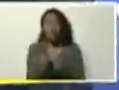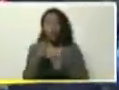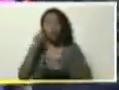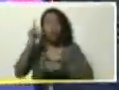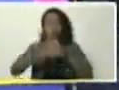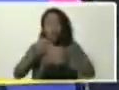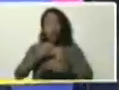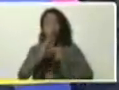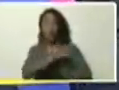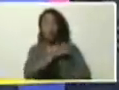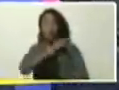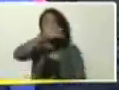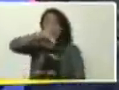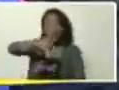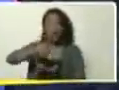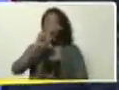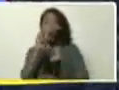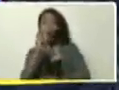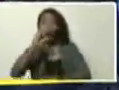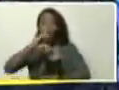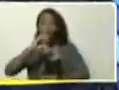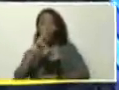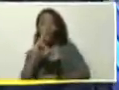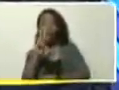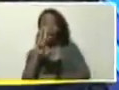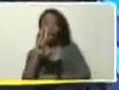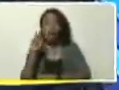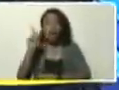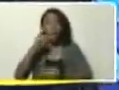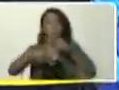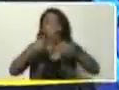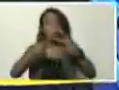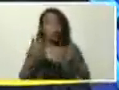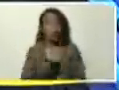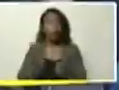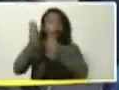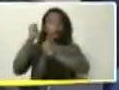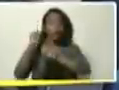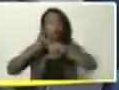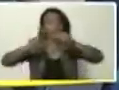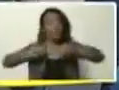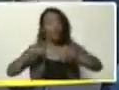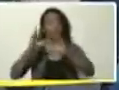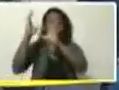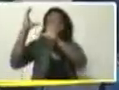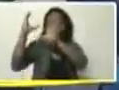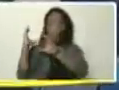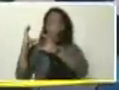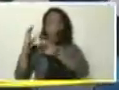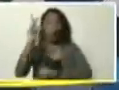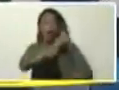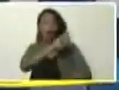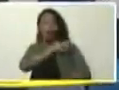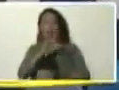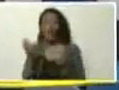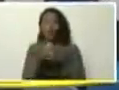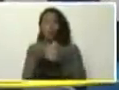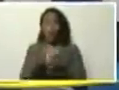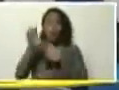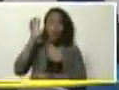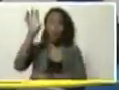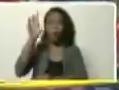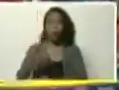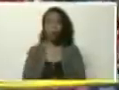de la Universidad Central de Venezuela y un político. Ha asumido distintos cargos, jefe de la fracción